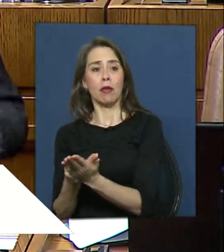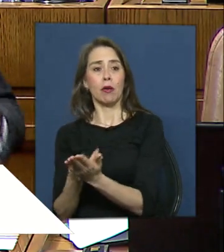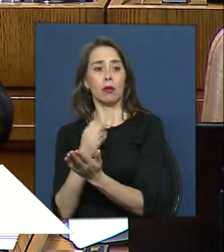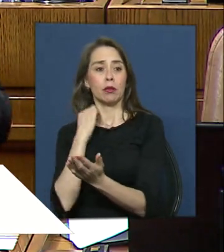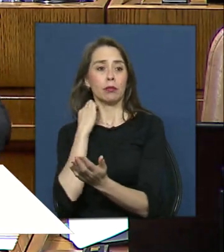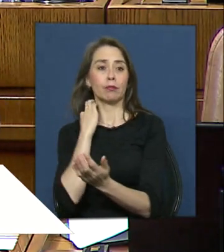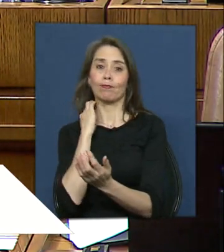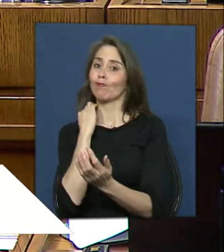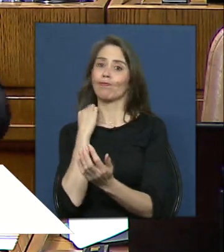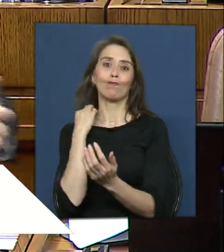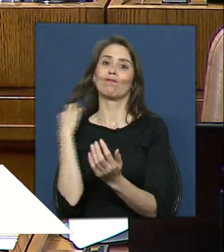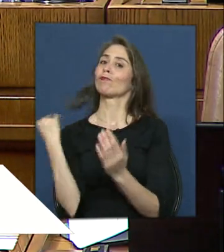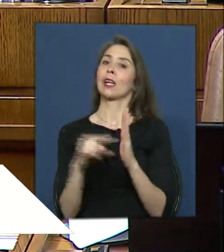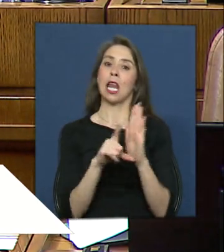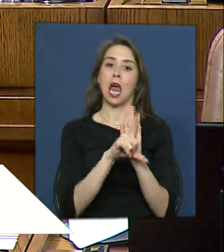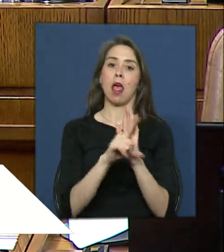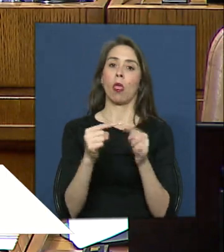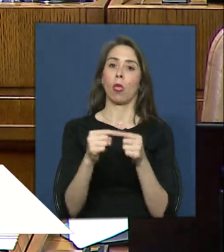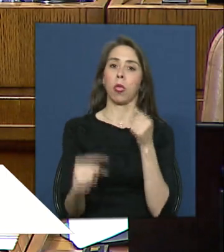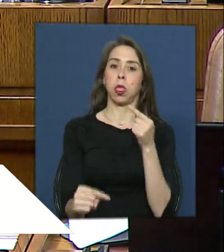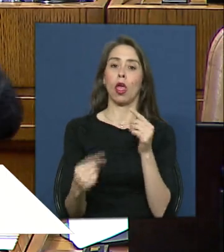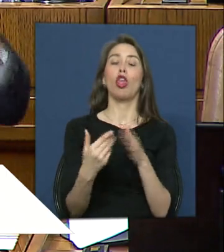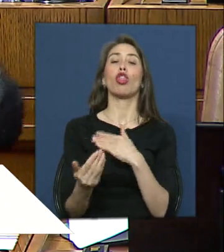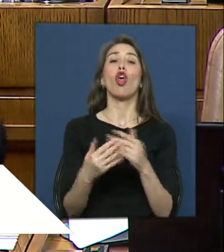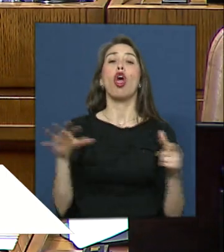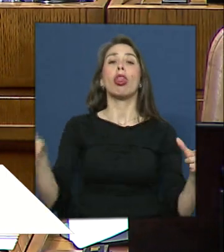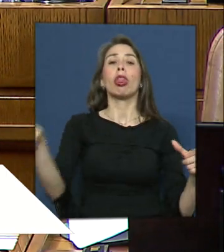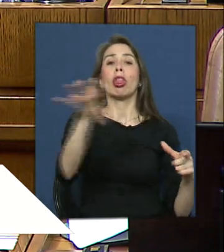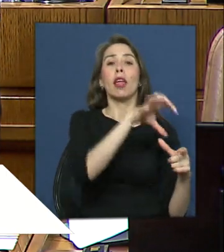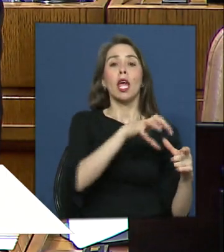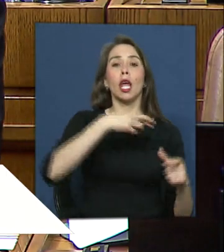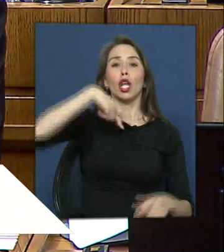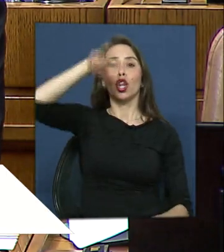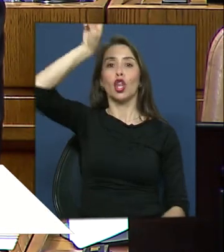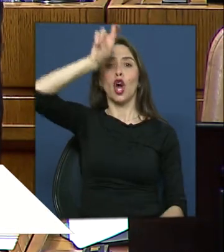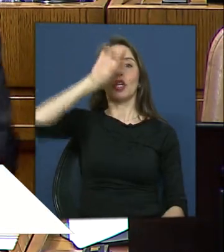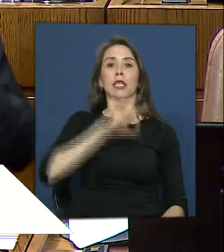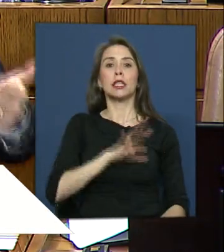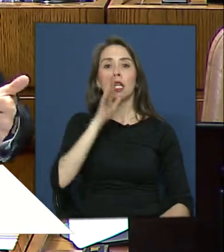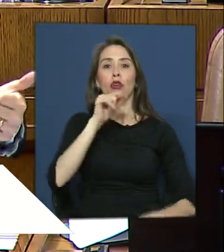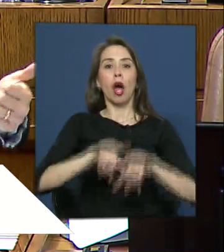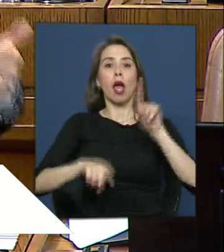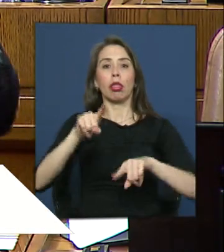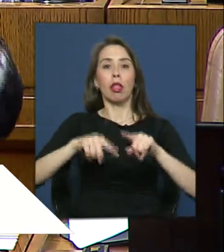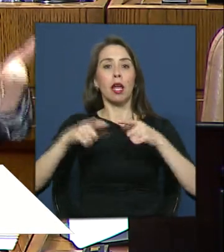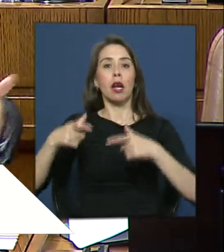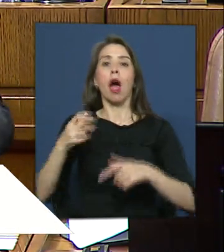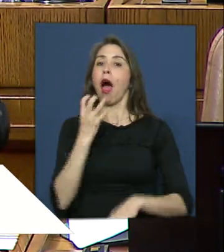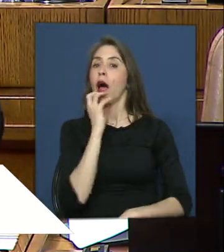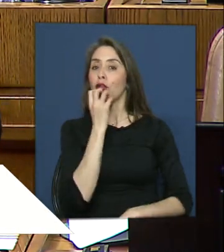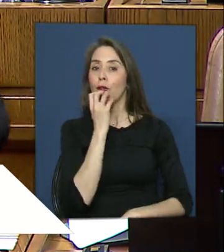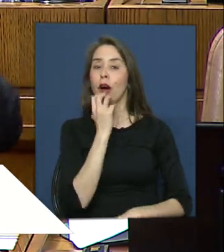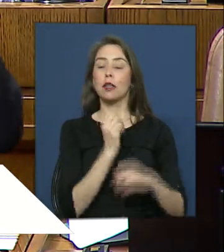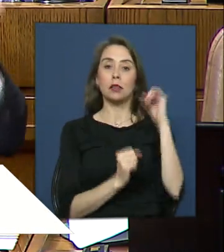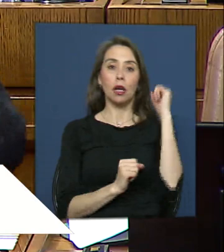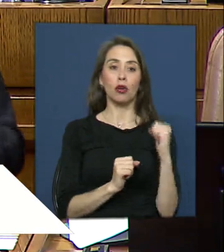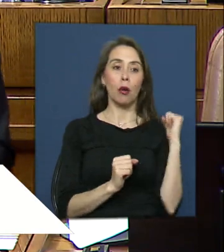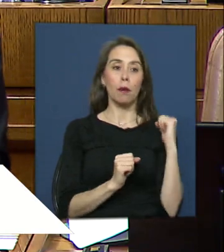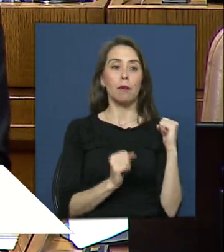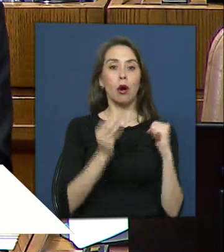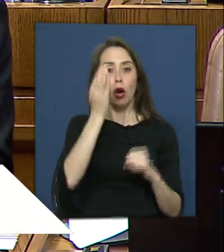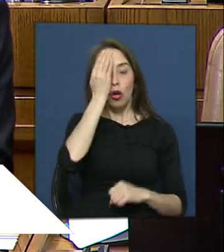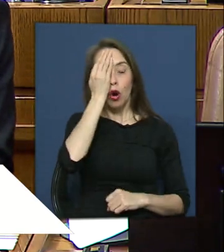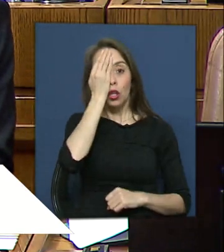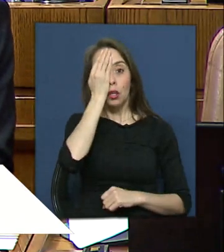no calza esta ley. ¿Dónde son esos territorios especialmente? En el norte de Chile. en Antofagasta, en Copiapó, en